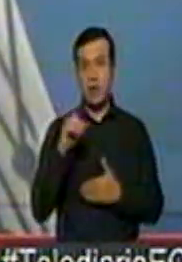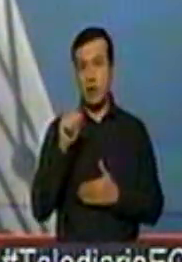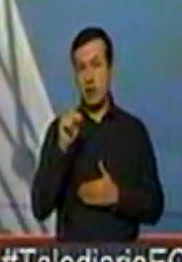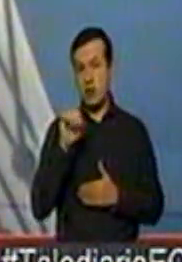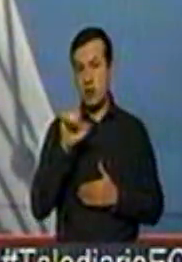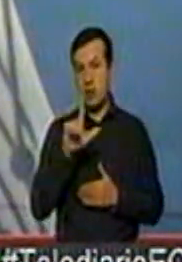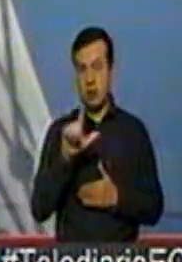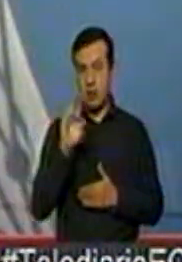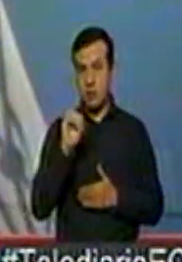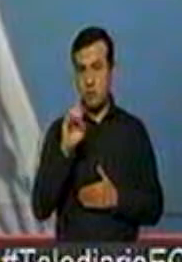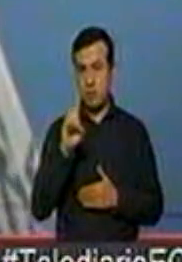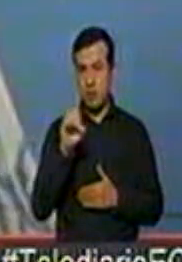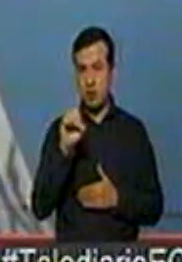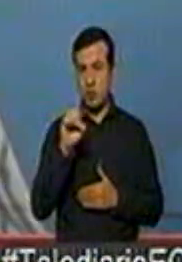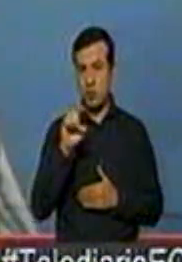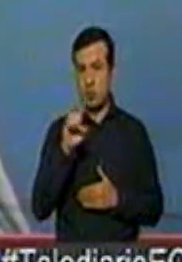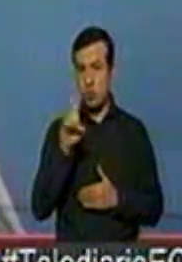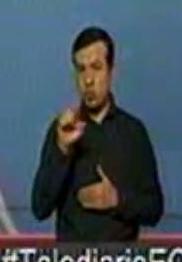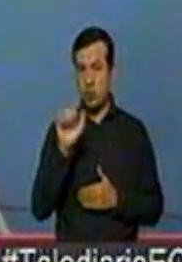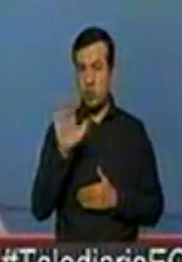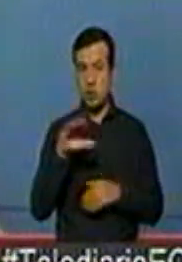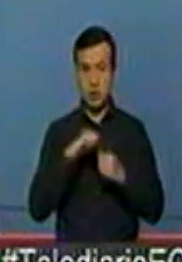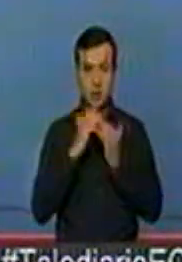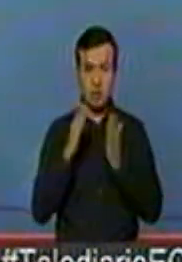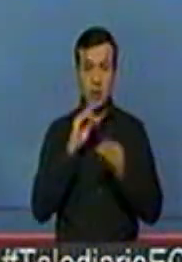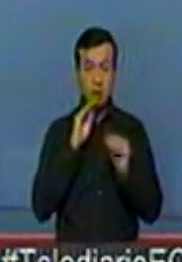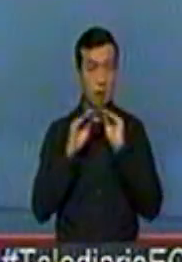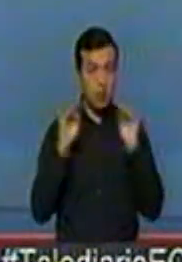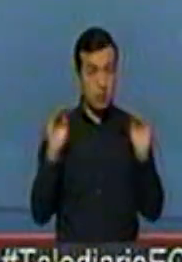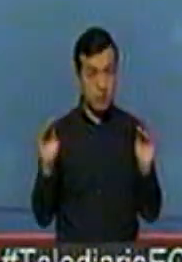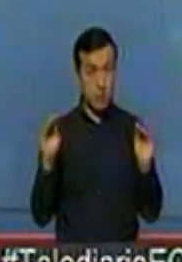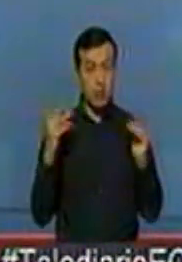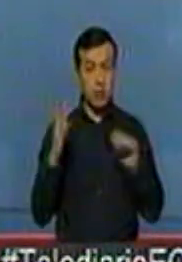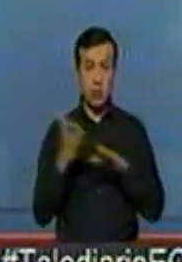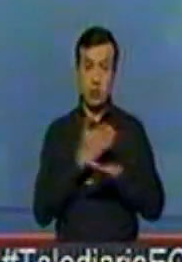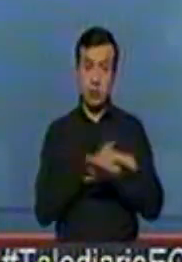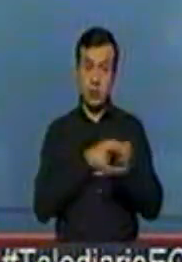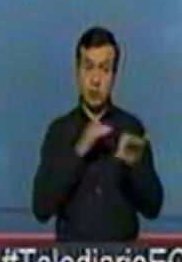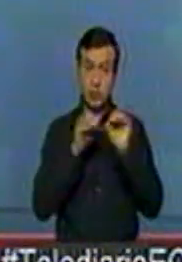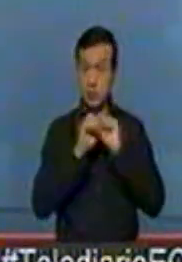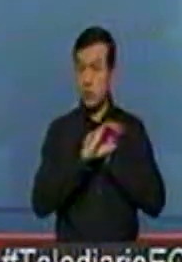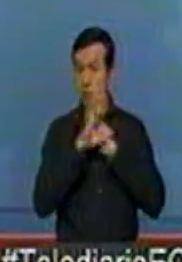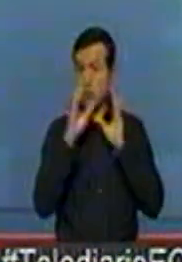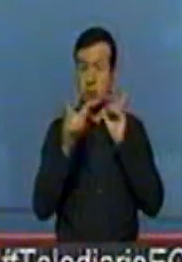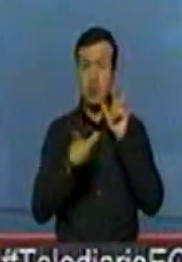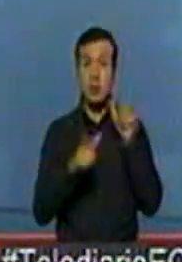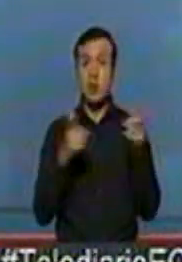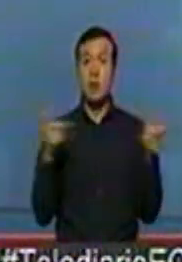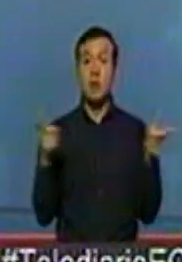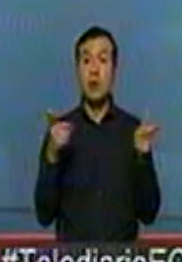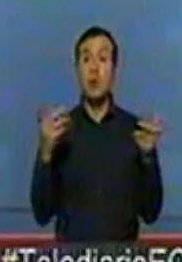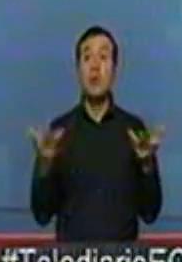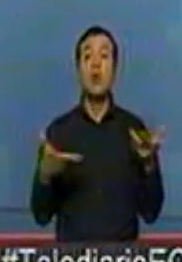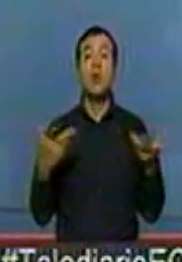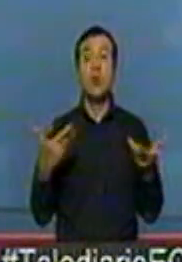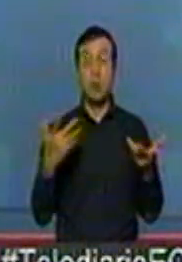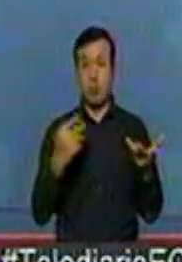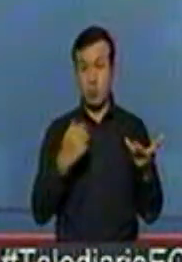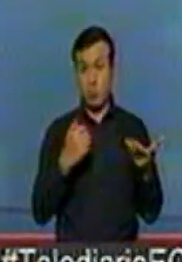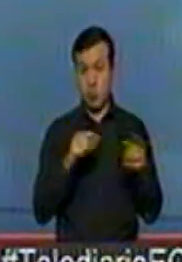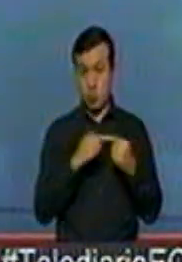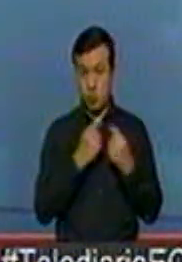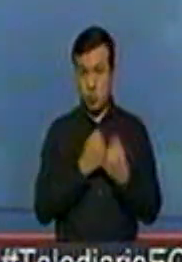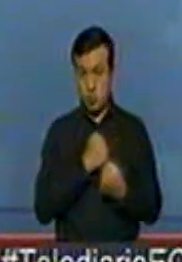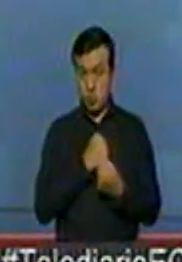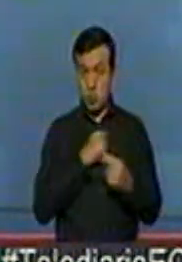Mendoza, asambleísta, y que nos manifestaba y nos aclaraba al empezar este espacio que no es, pertenece a Alianza País, sino